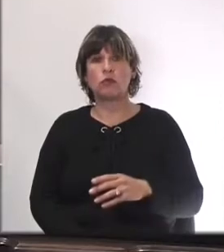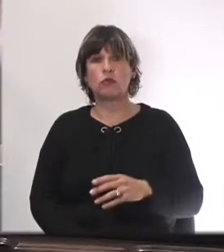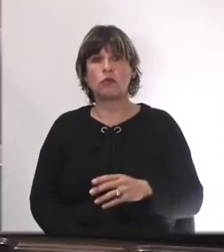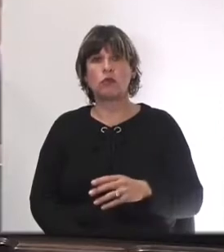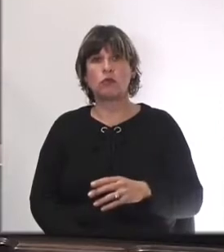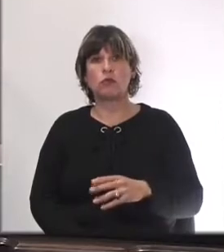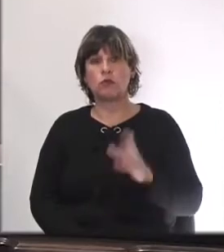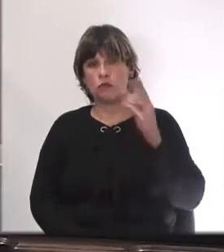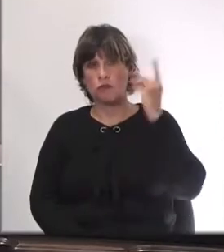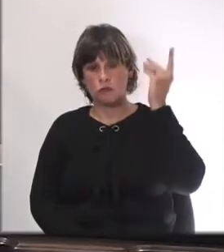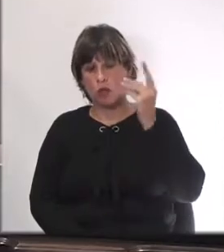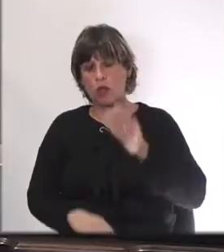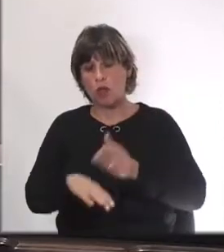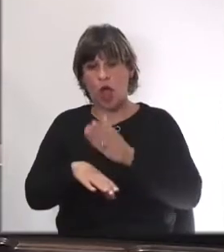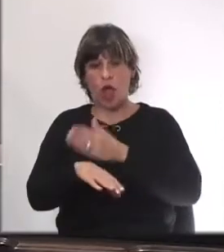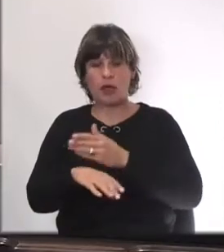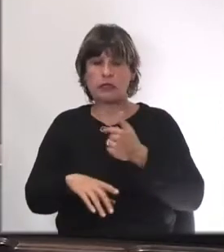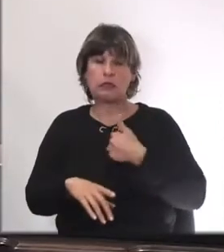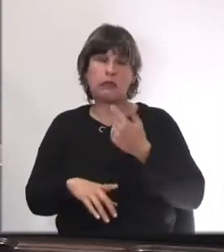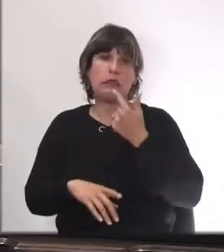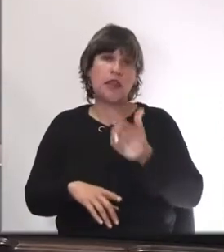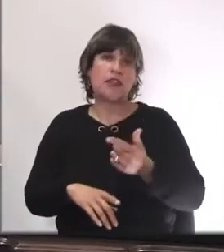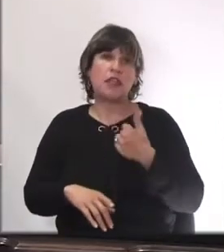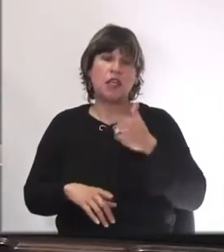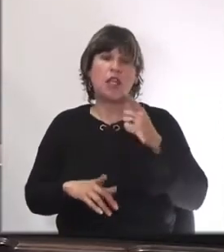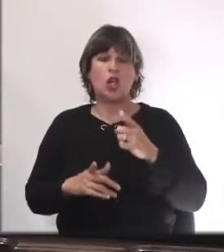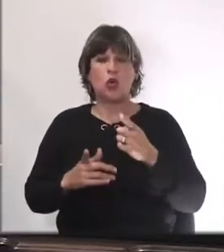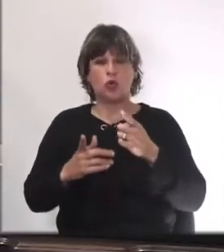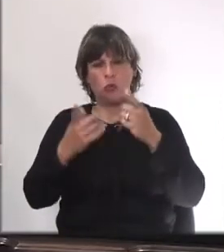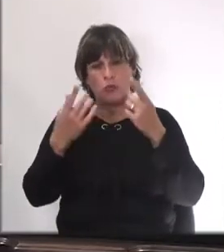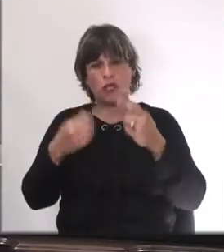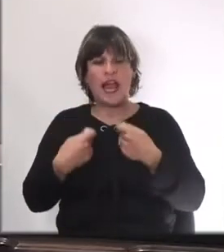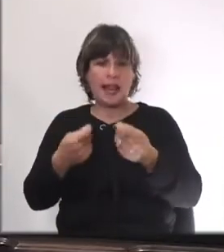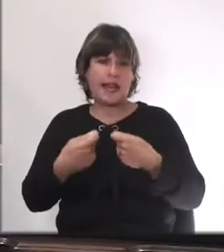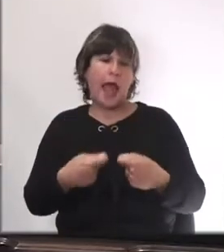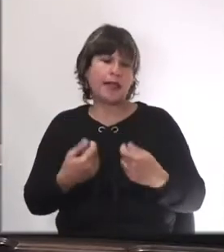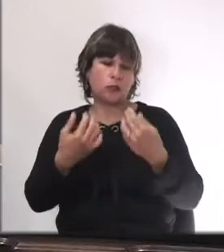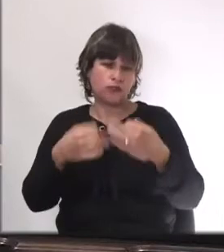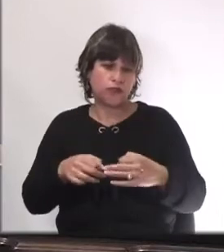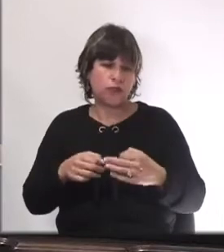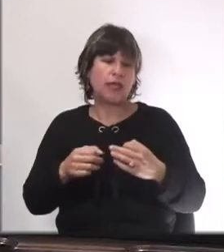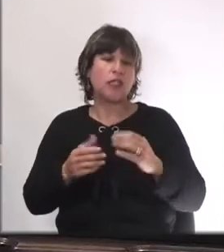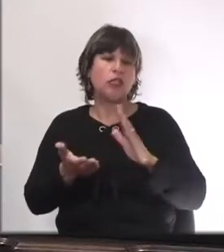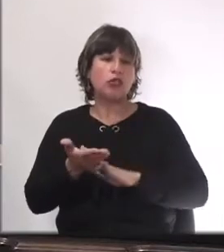el diputado Andújar hablaba de la eficiencia del gasto y de los recortes.